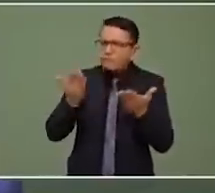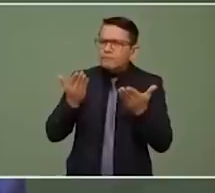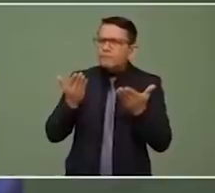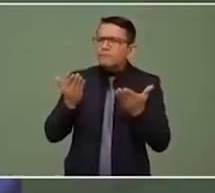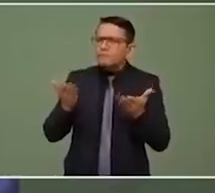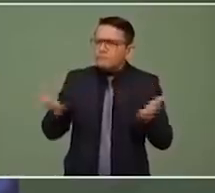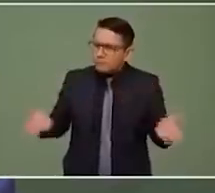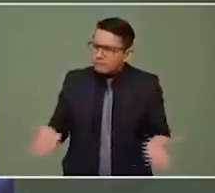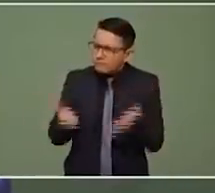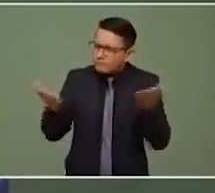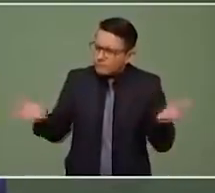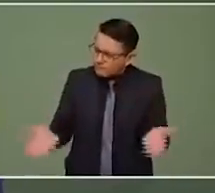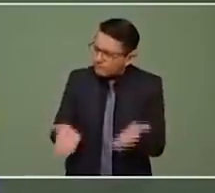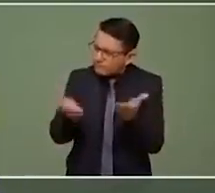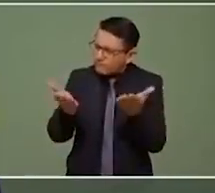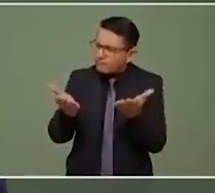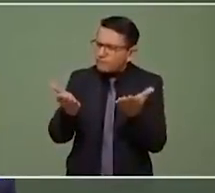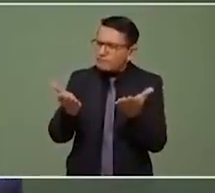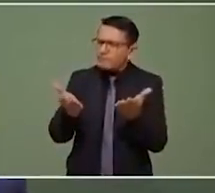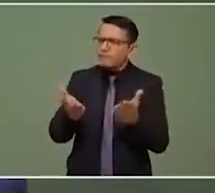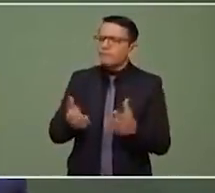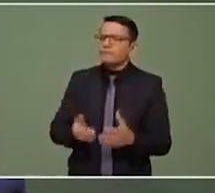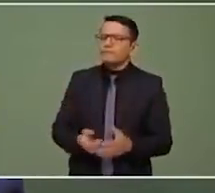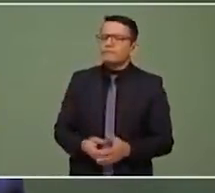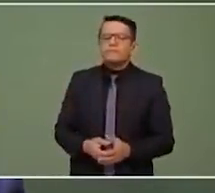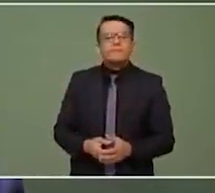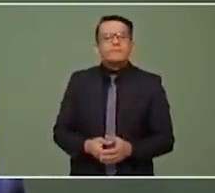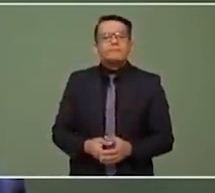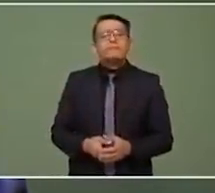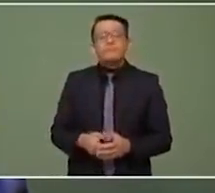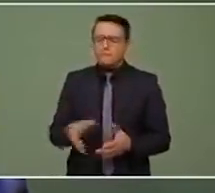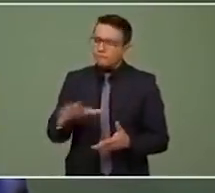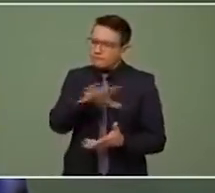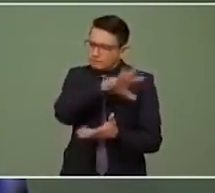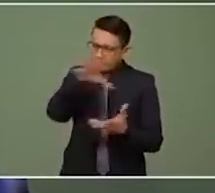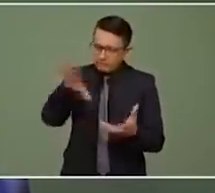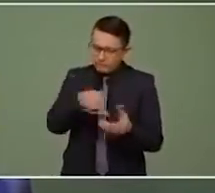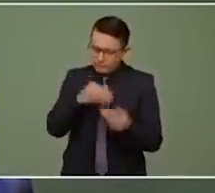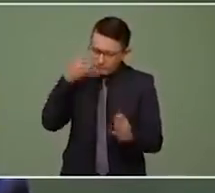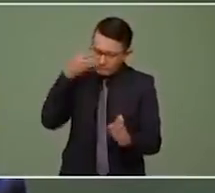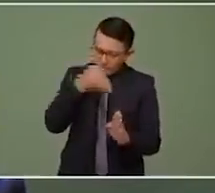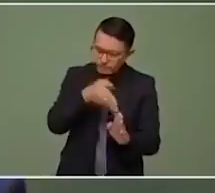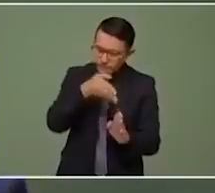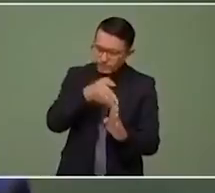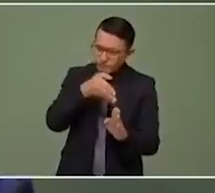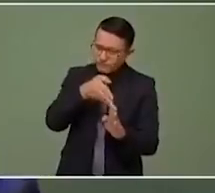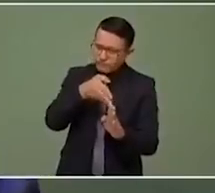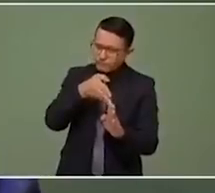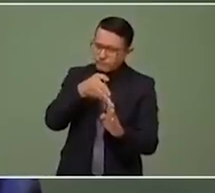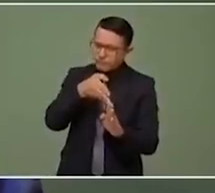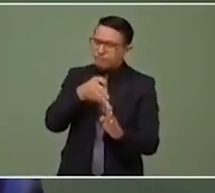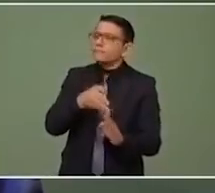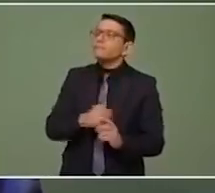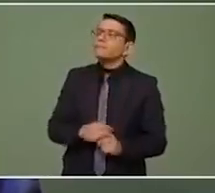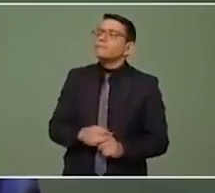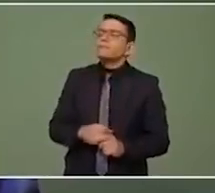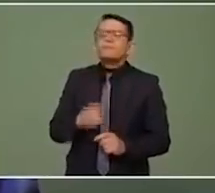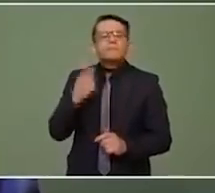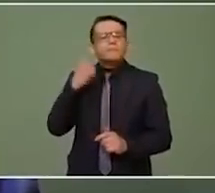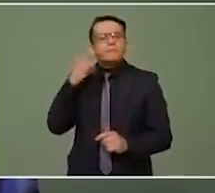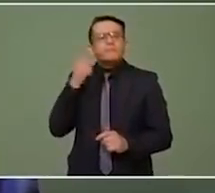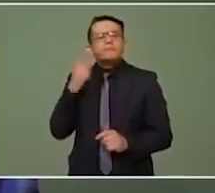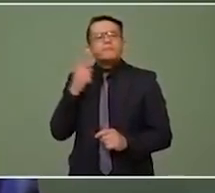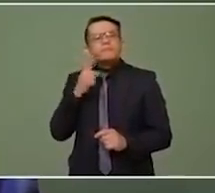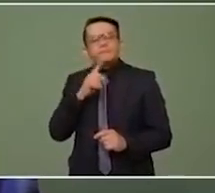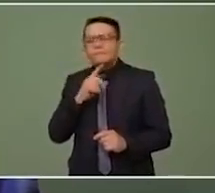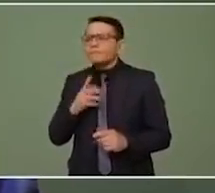y ahí está la clave para serenar al